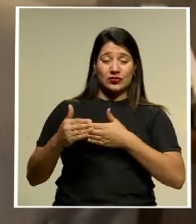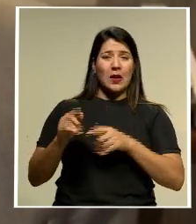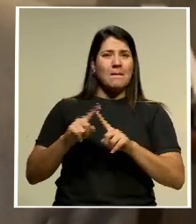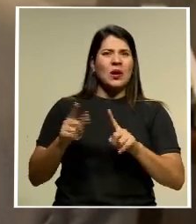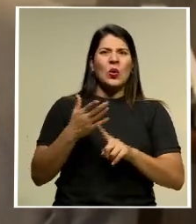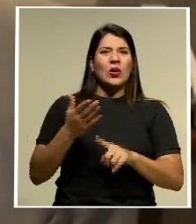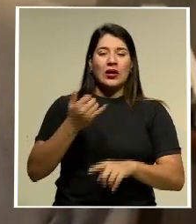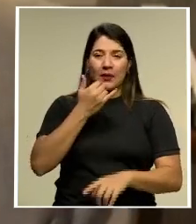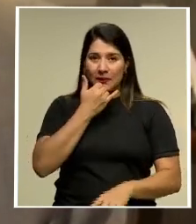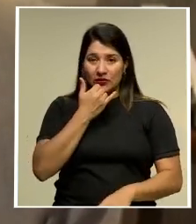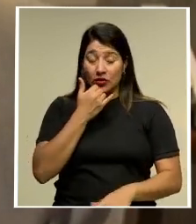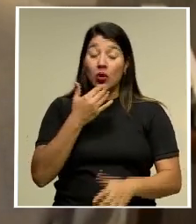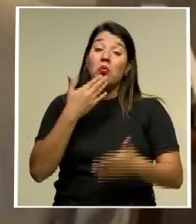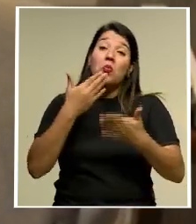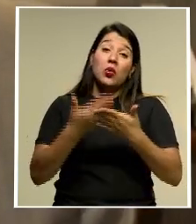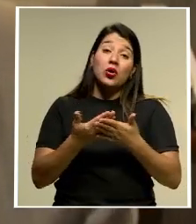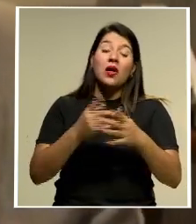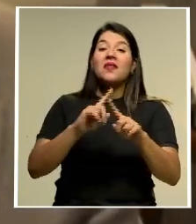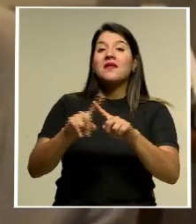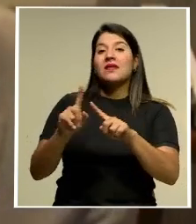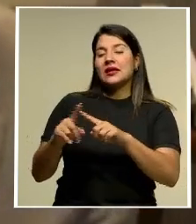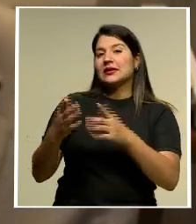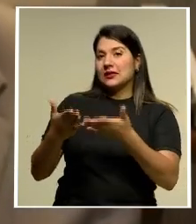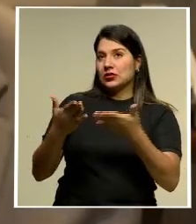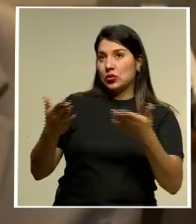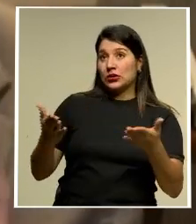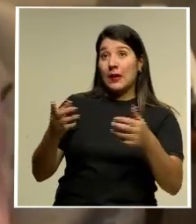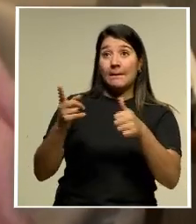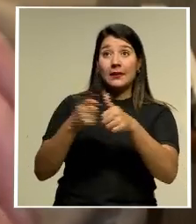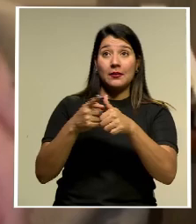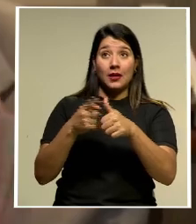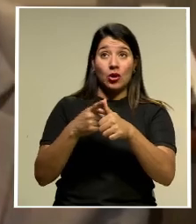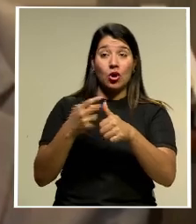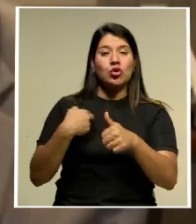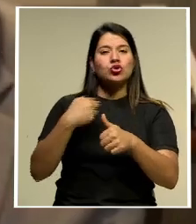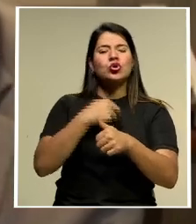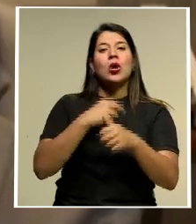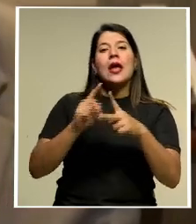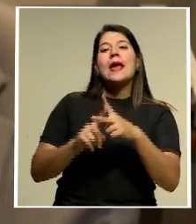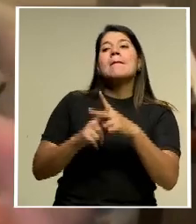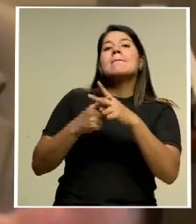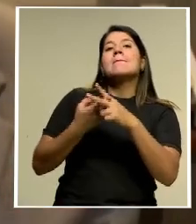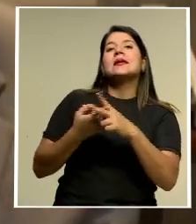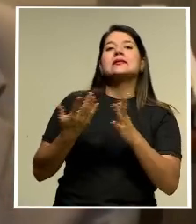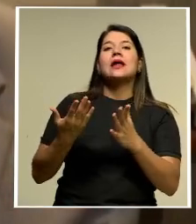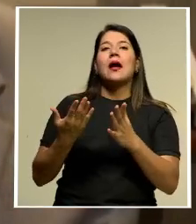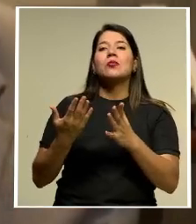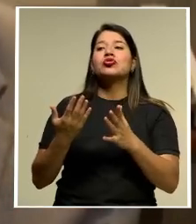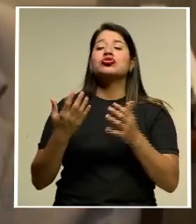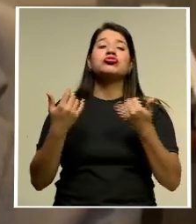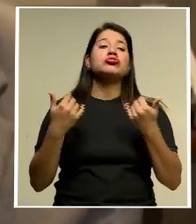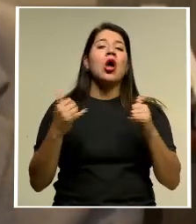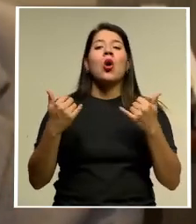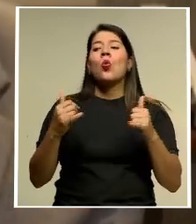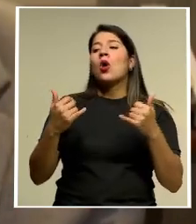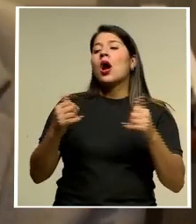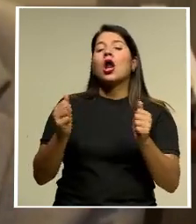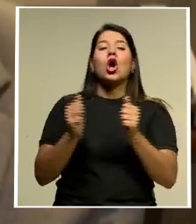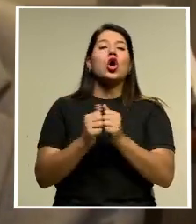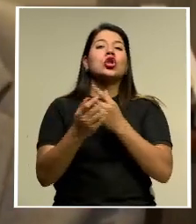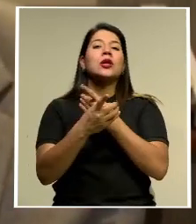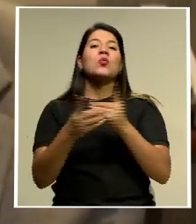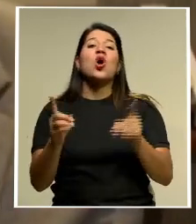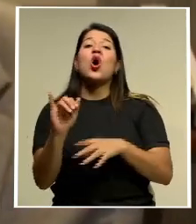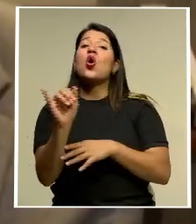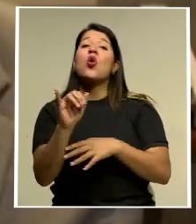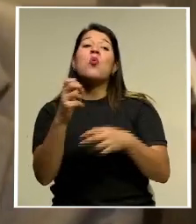pasó? Bueno, varias cosas. En primer lugar, empezamos a jugar la democracia en varios países de la región como si fuera un